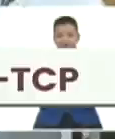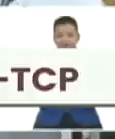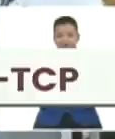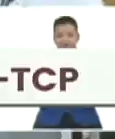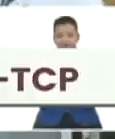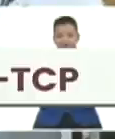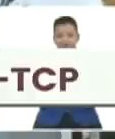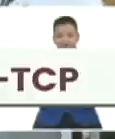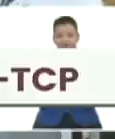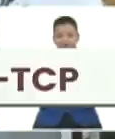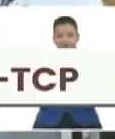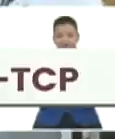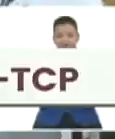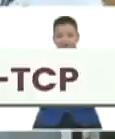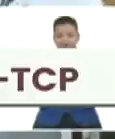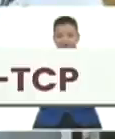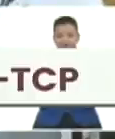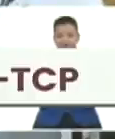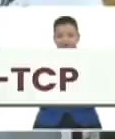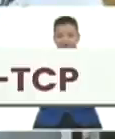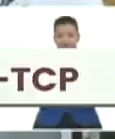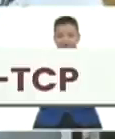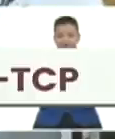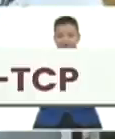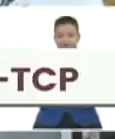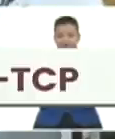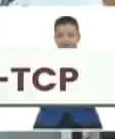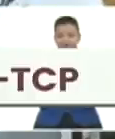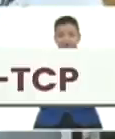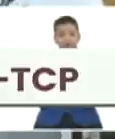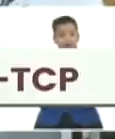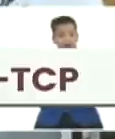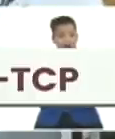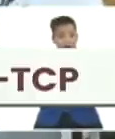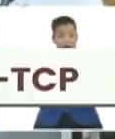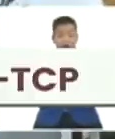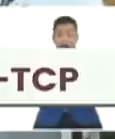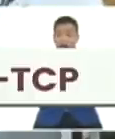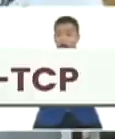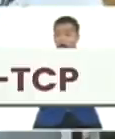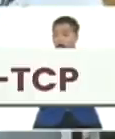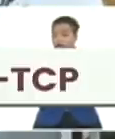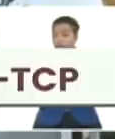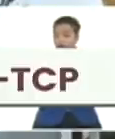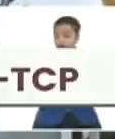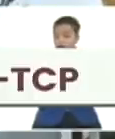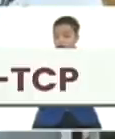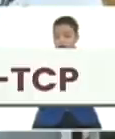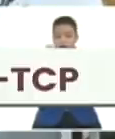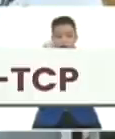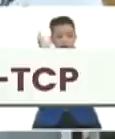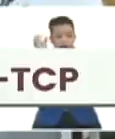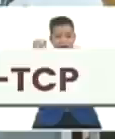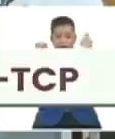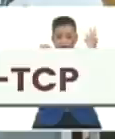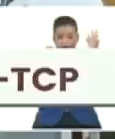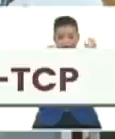vemos a pensadores norteamericanos que fueron promotores de iniciativas